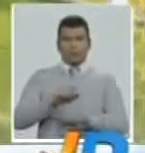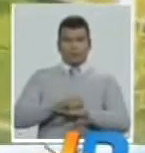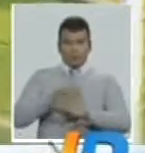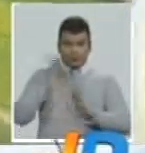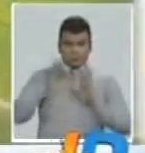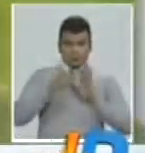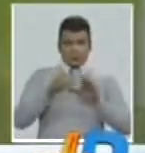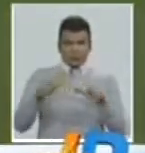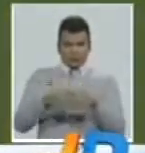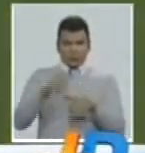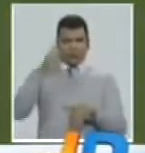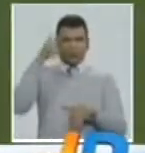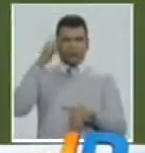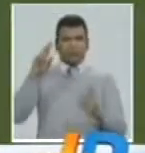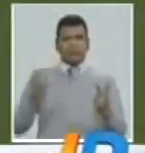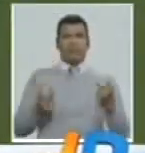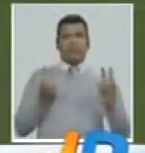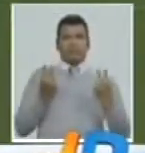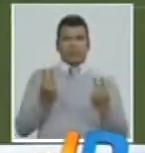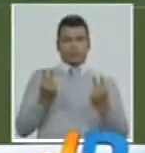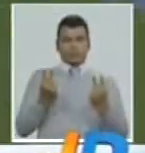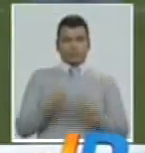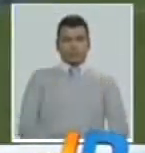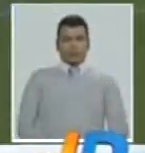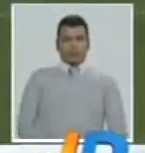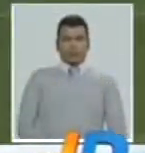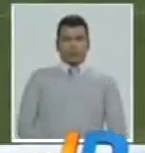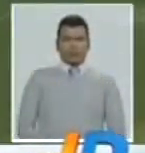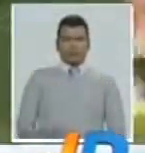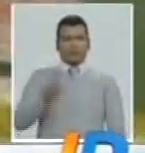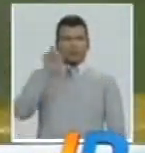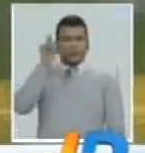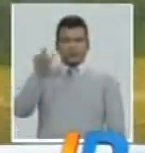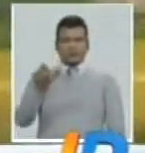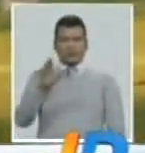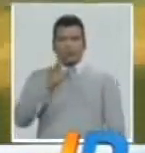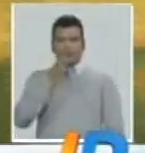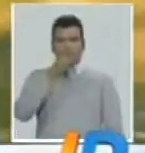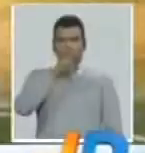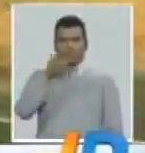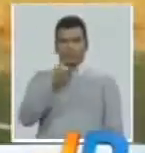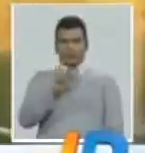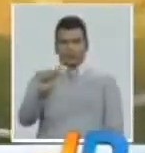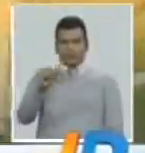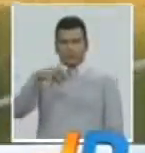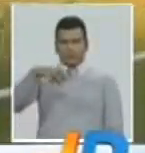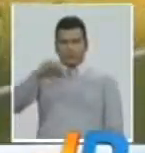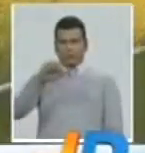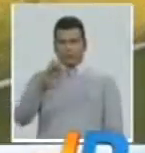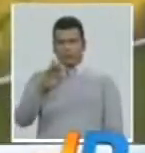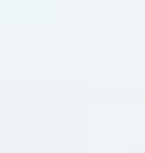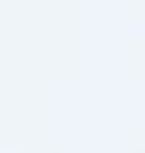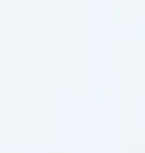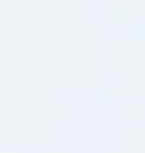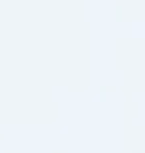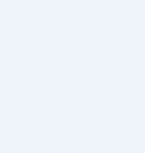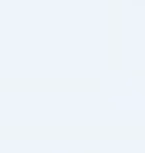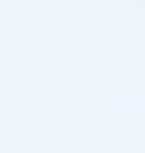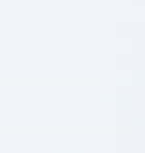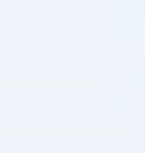encontraron el gol del empate. Después de un cobro a riesgo, Anderson Zapata aprovecha el descuido defensivo y empata la serie.